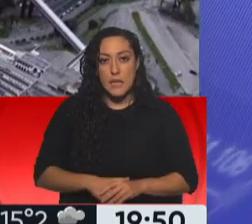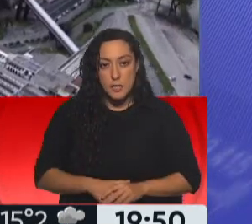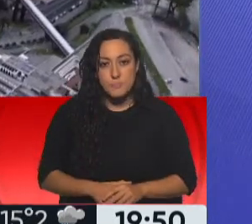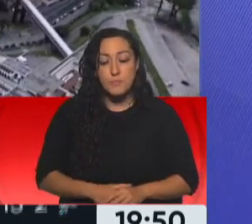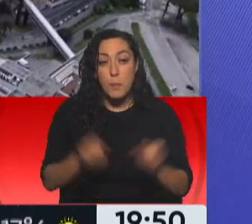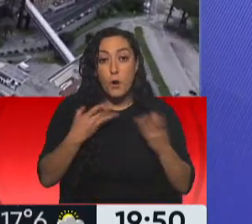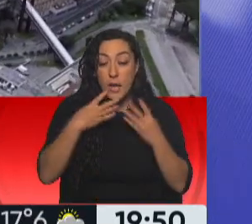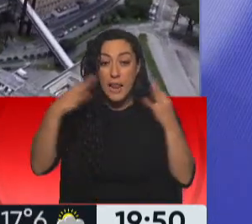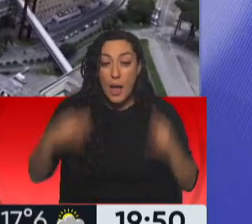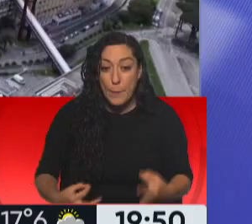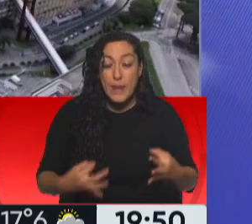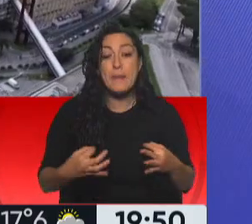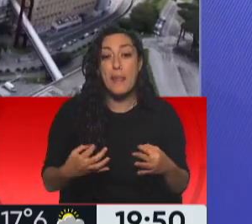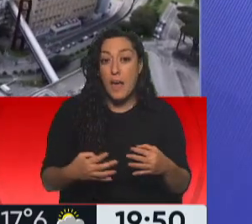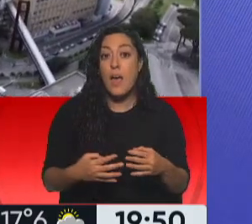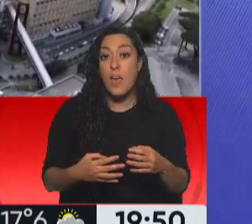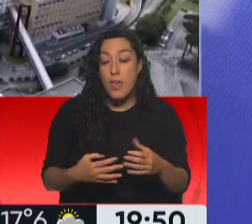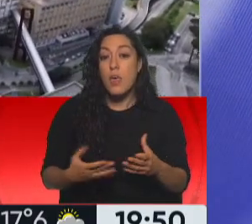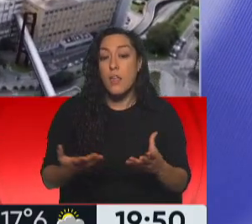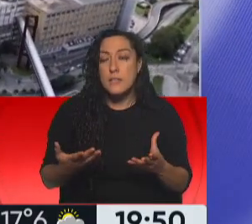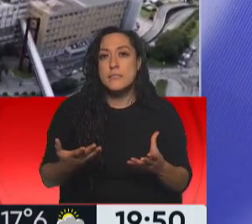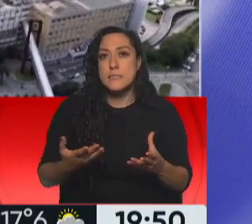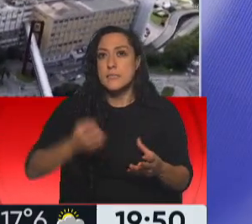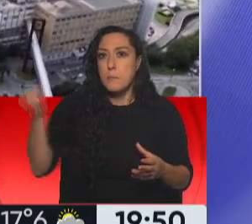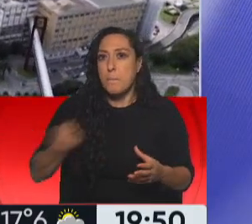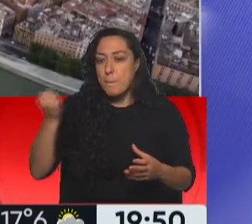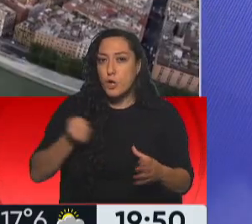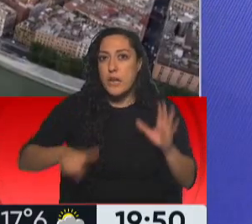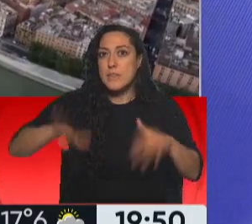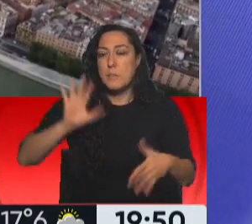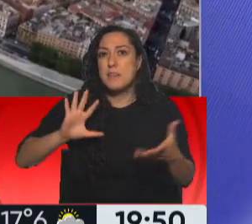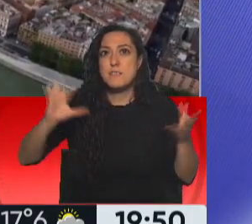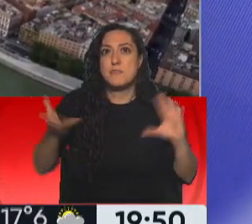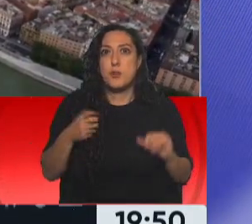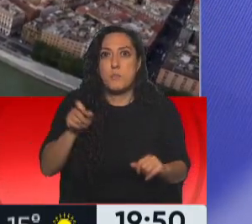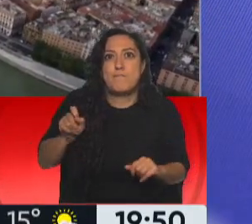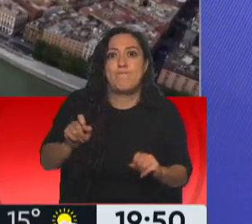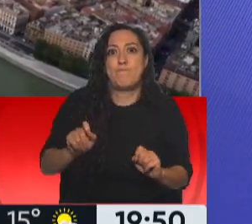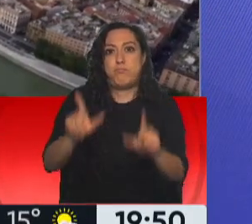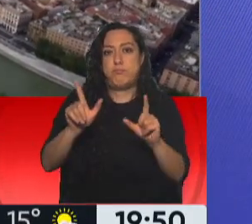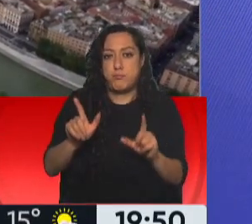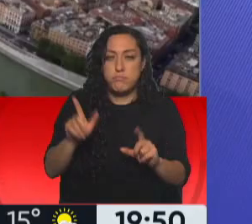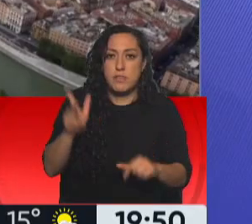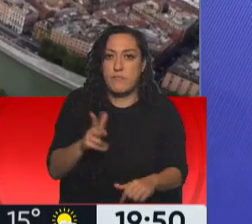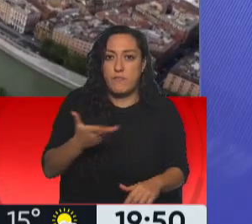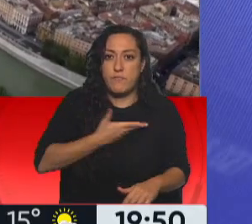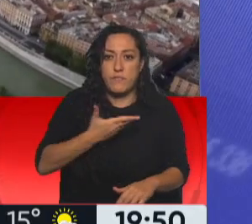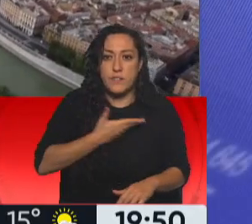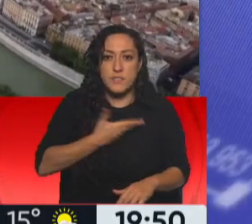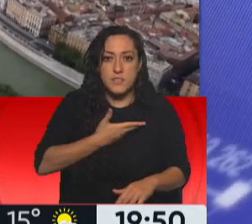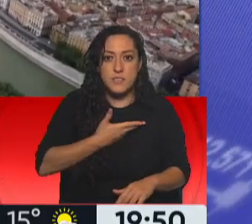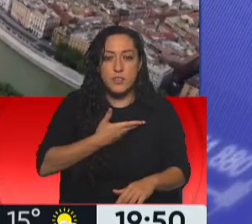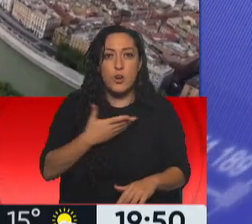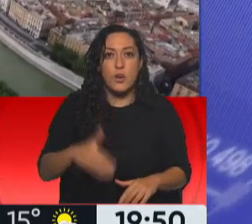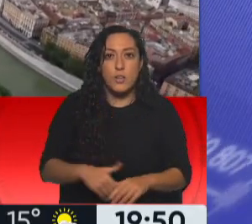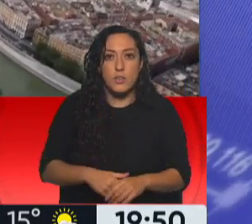la verdad que si hay algo que destacaba la imagen y la esencia de Francisco era esto,